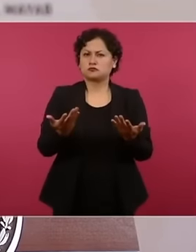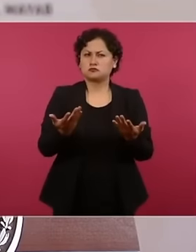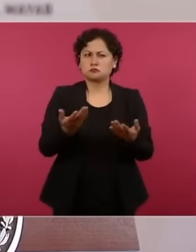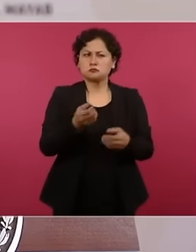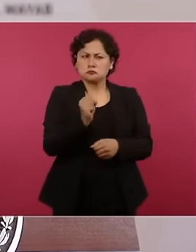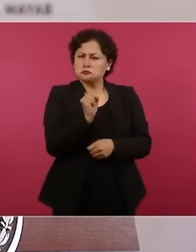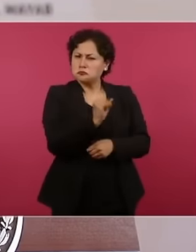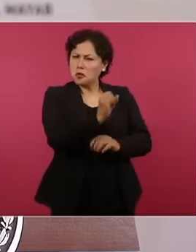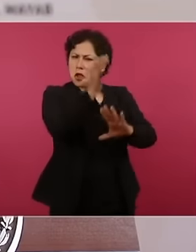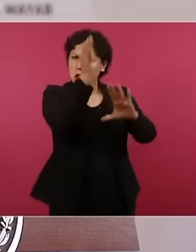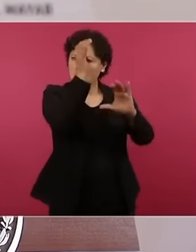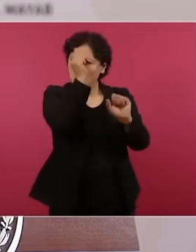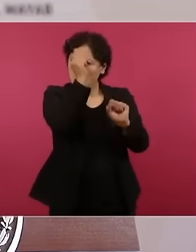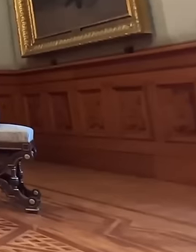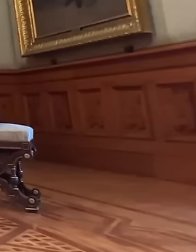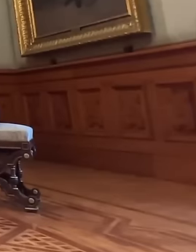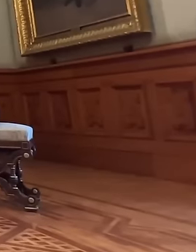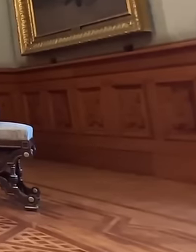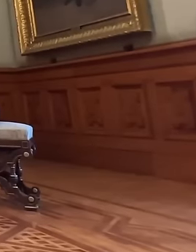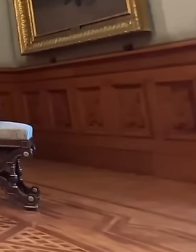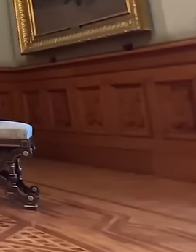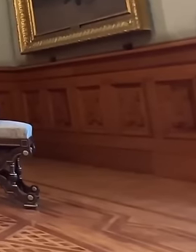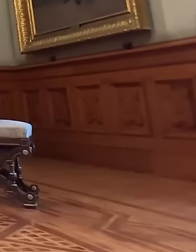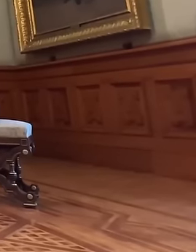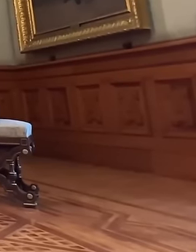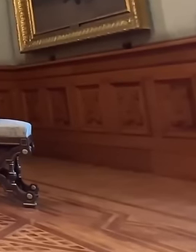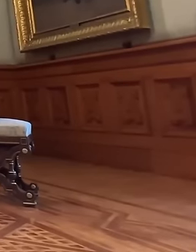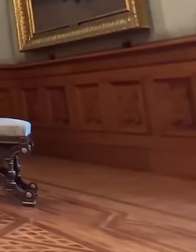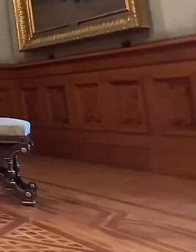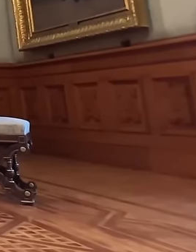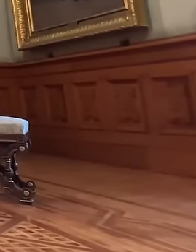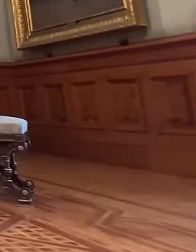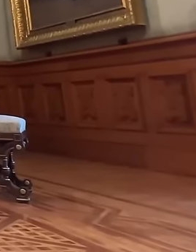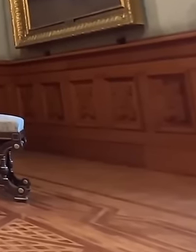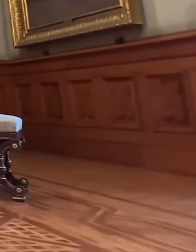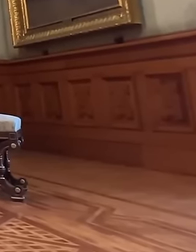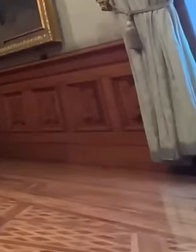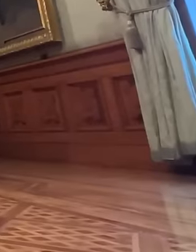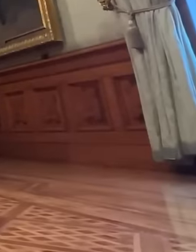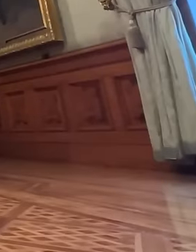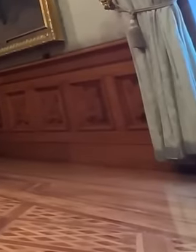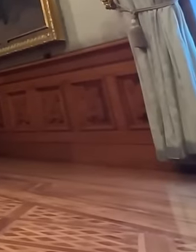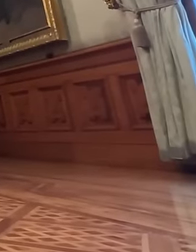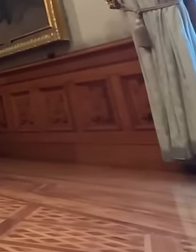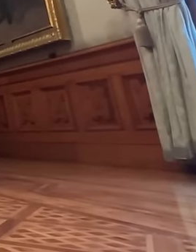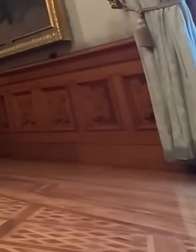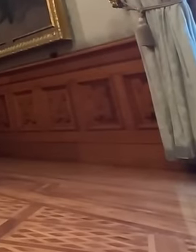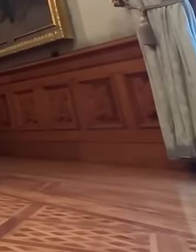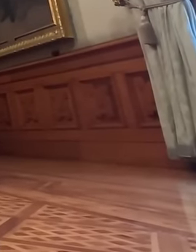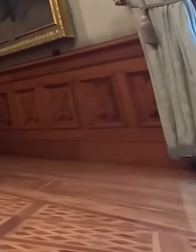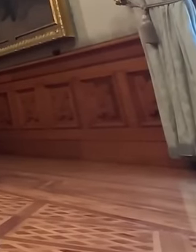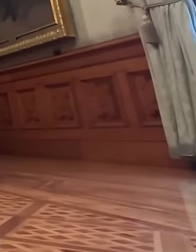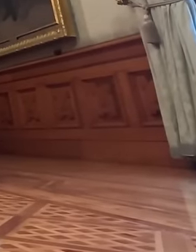llevamos muy buena relación. Pero como hay